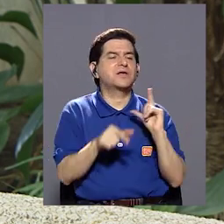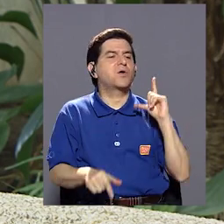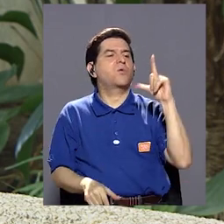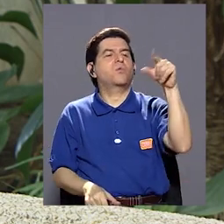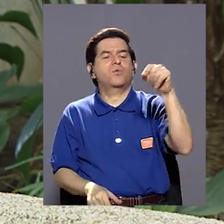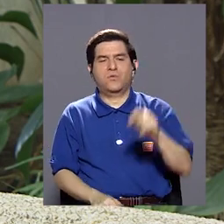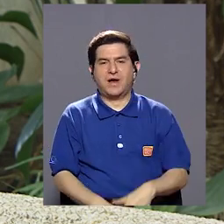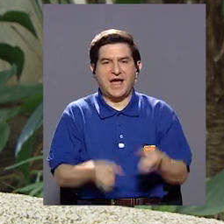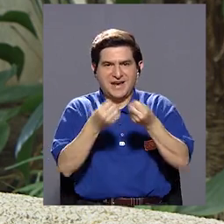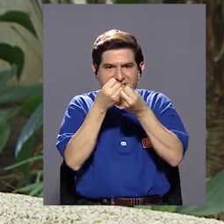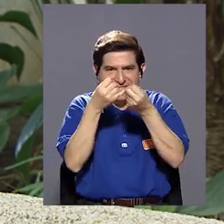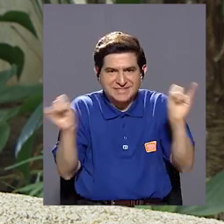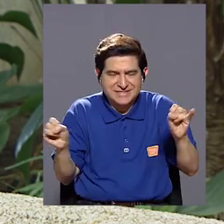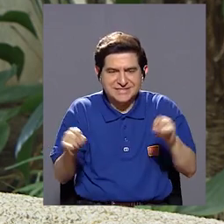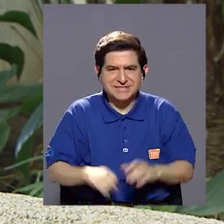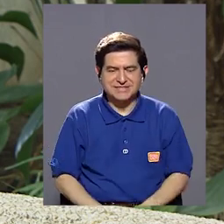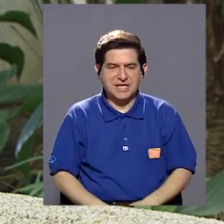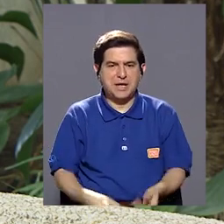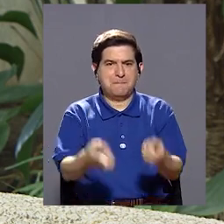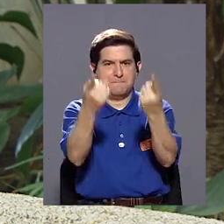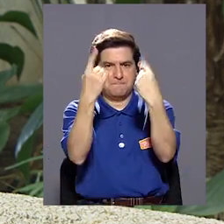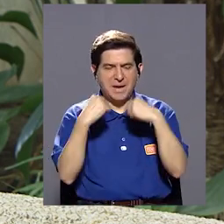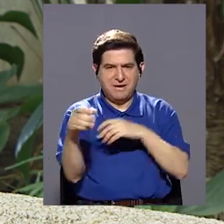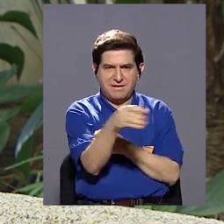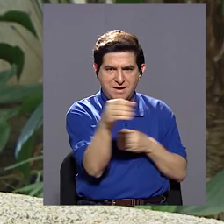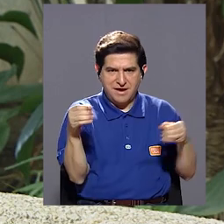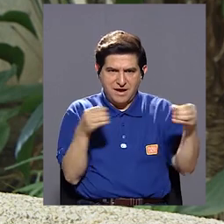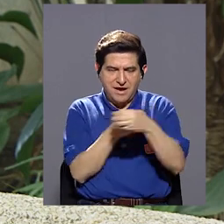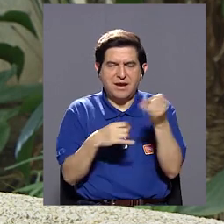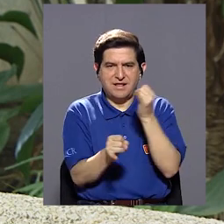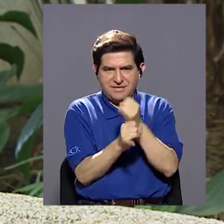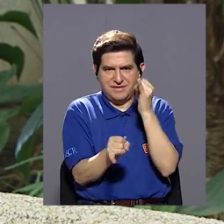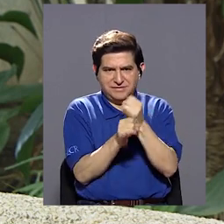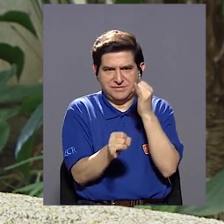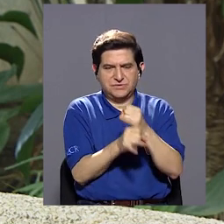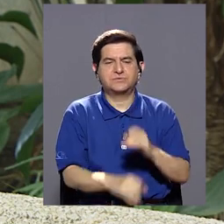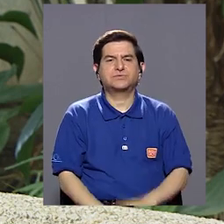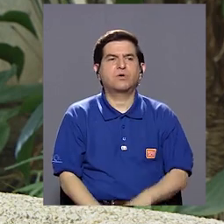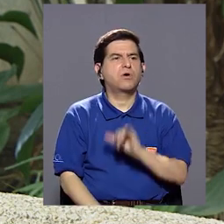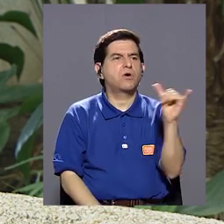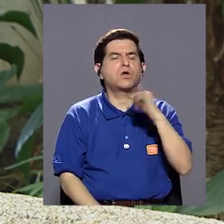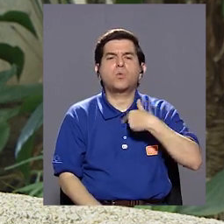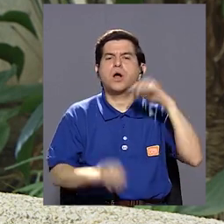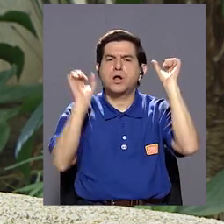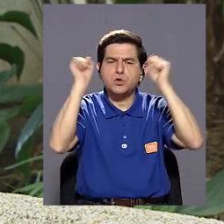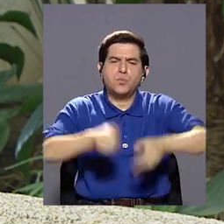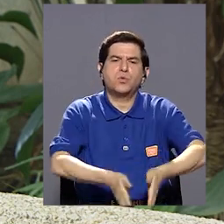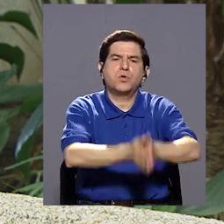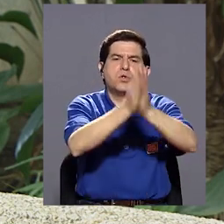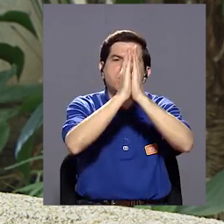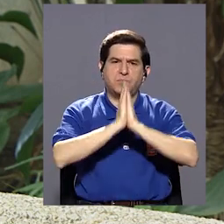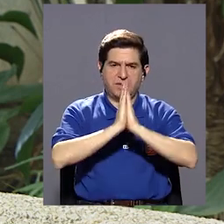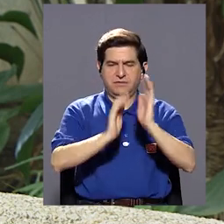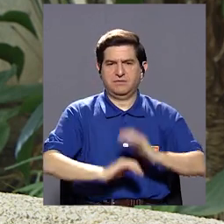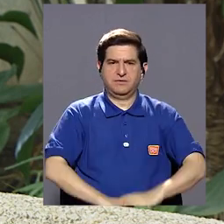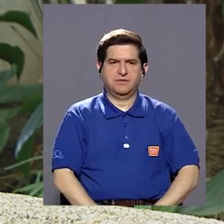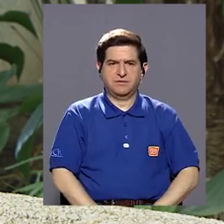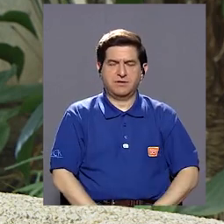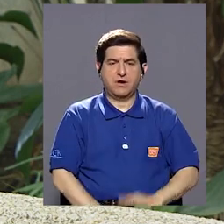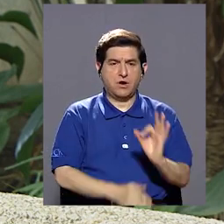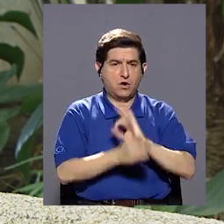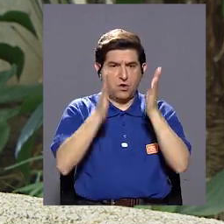desde un lugar remoto, es decir, sin hacer acto de presencia en las oficinas de la institución. También yo lo puedo